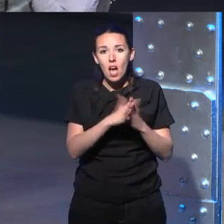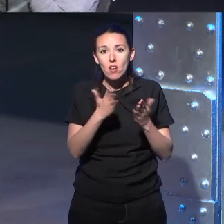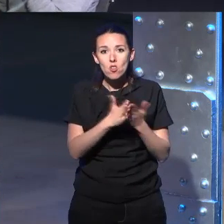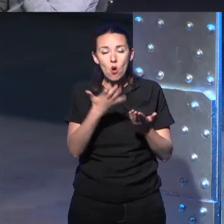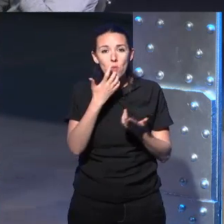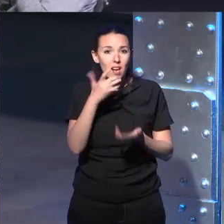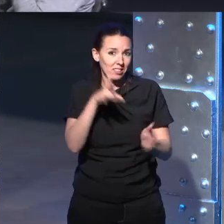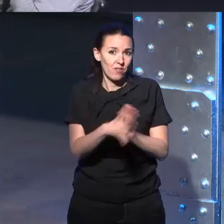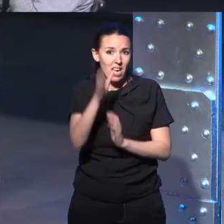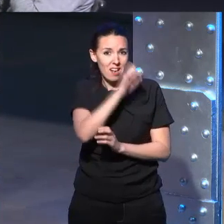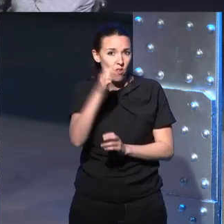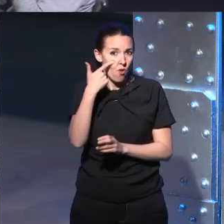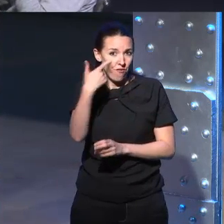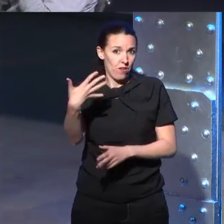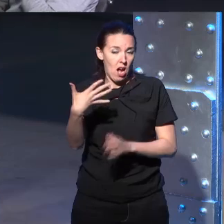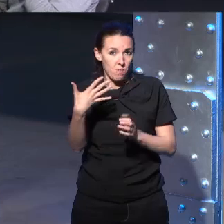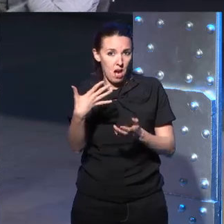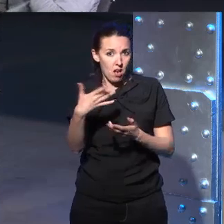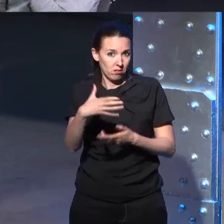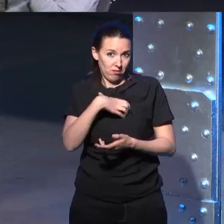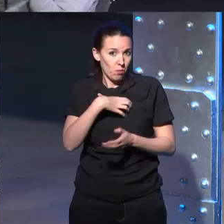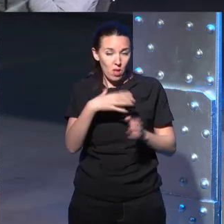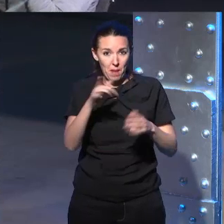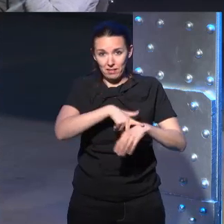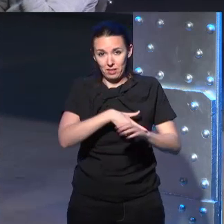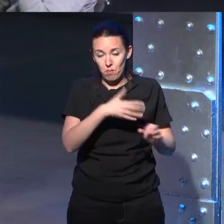Silage Violet, era el principio de los Beatles. Luego, claro, los Beatles